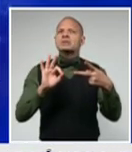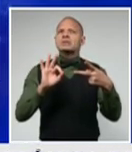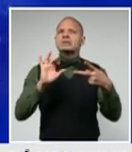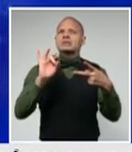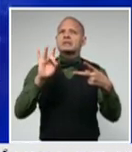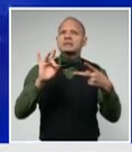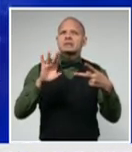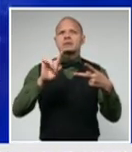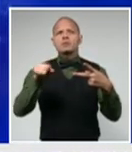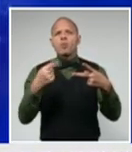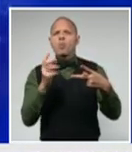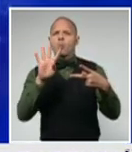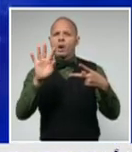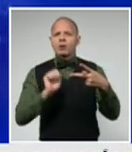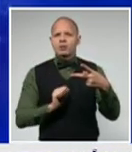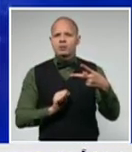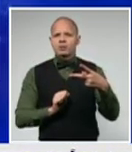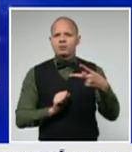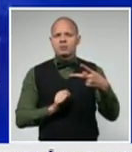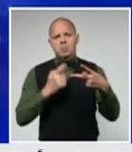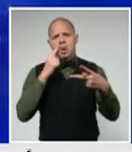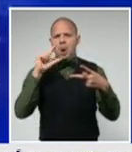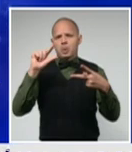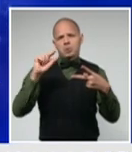15,41, inferior al día de ayer.